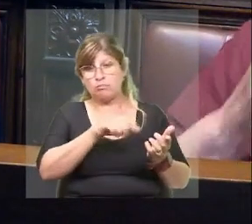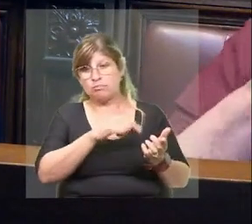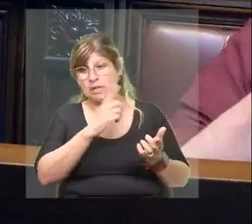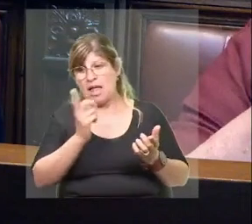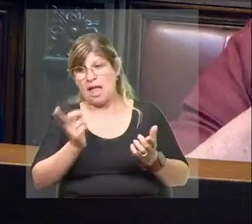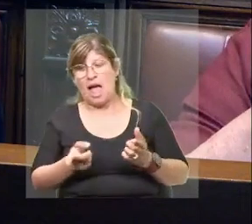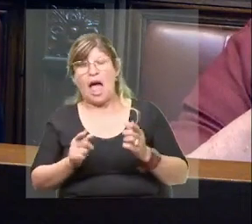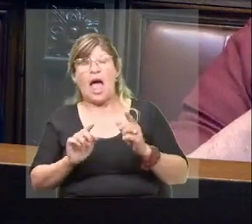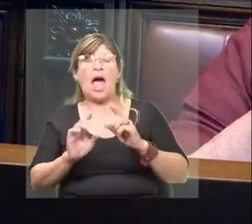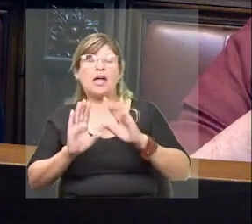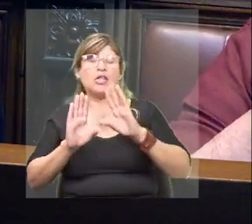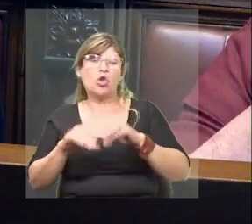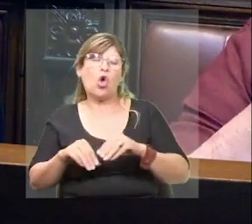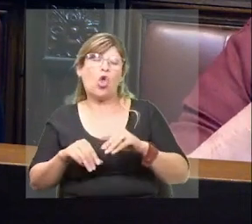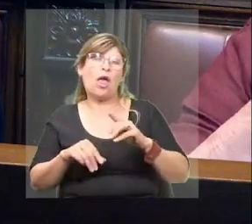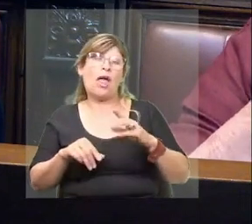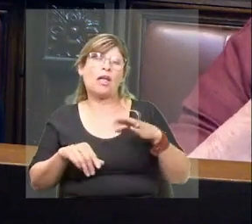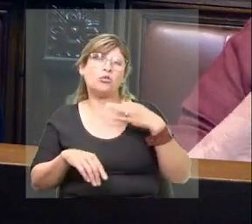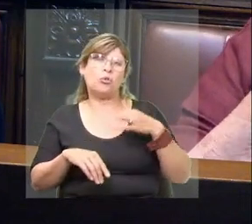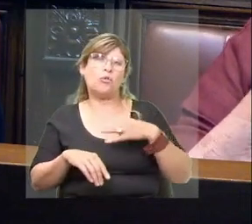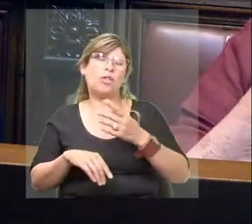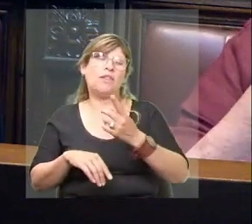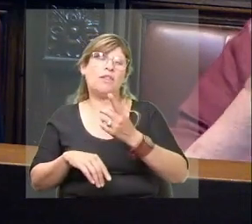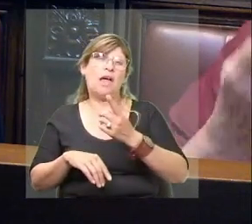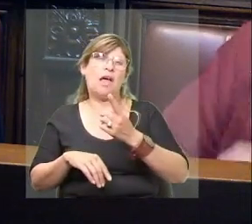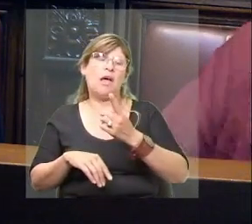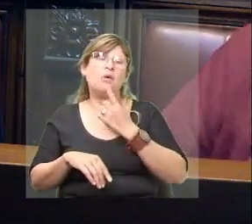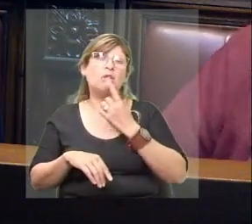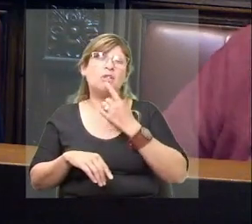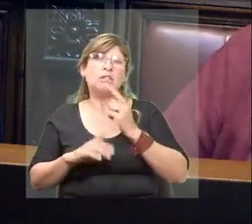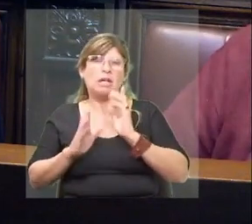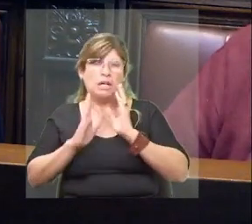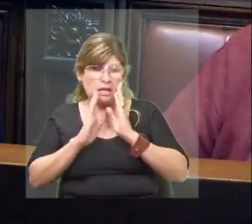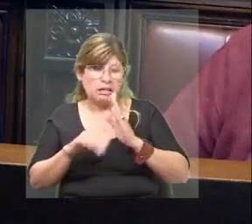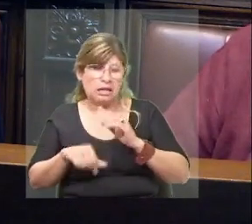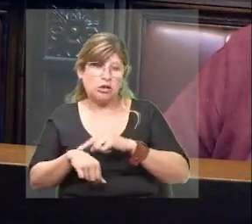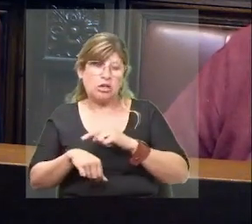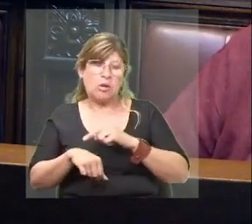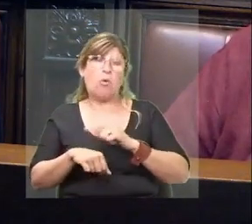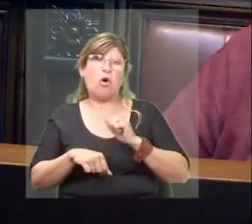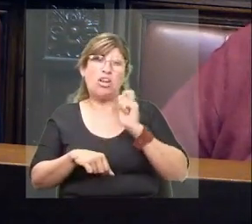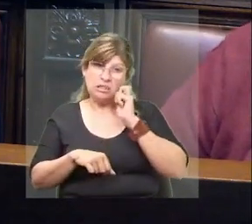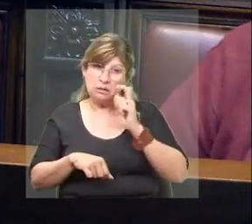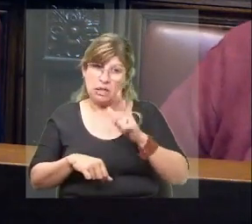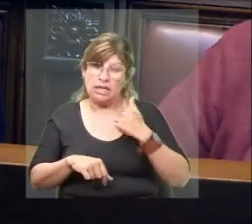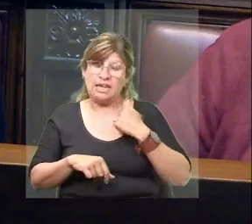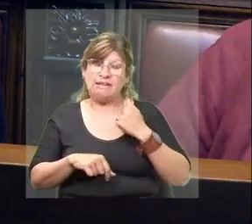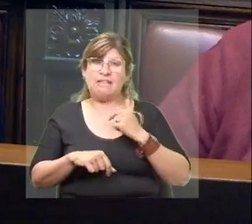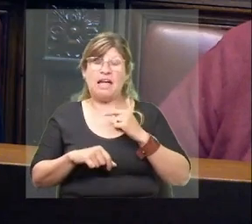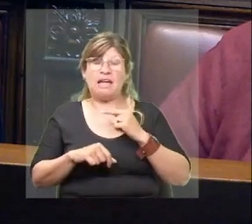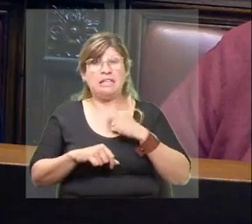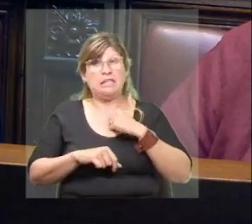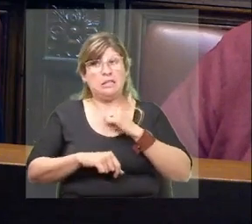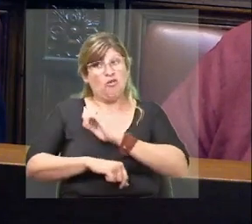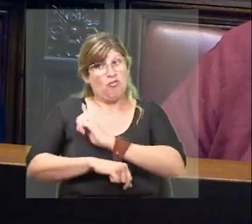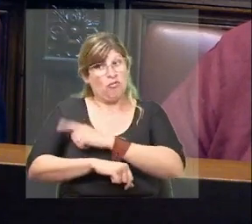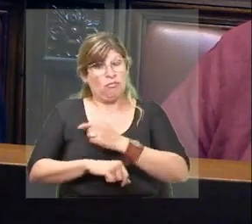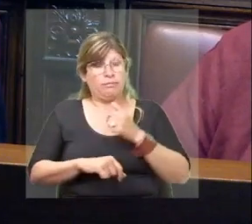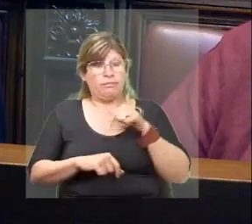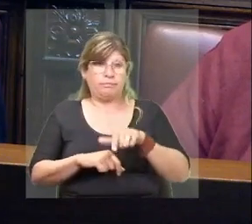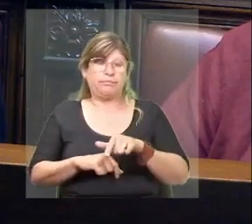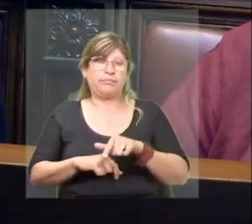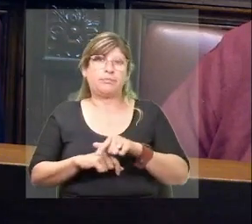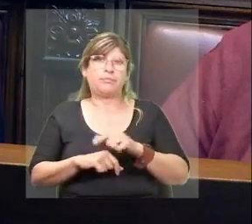de su vida política a la que dedicó tanto tiempo, inteligencia y energía. Hace